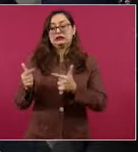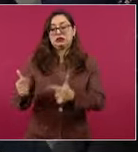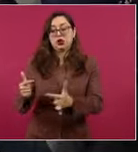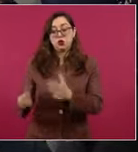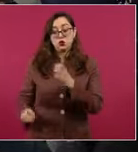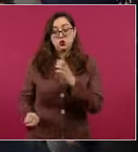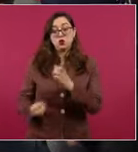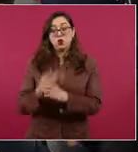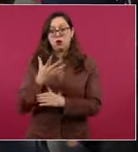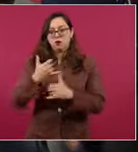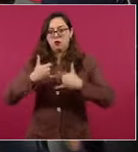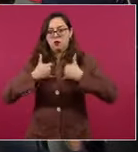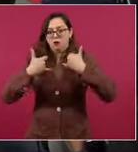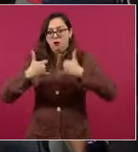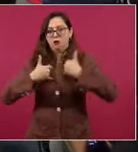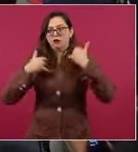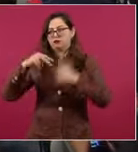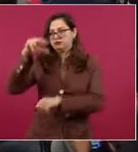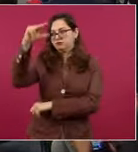mucho.